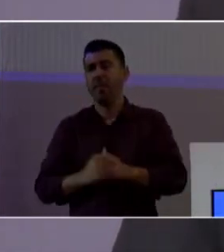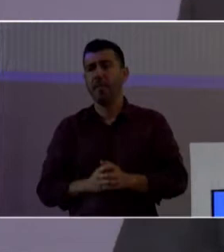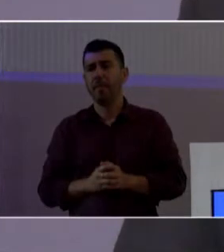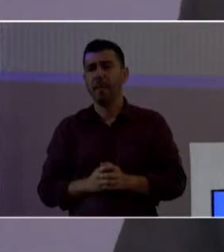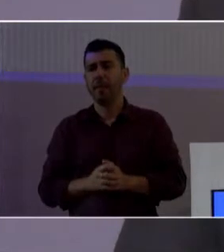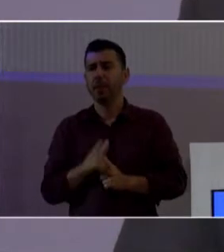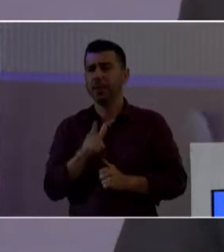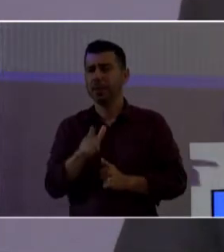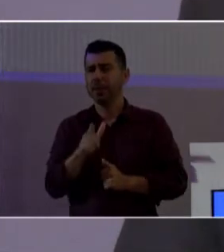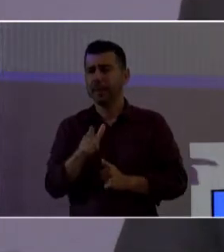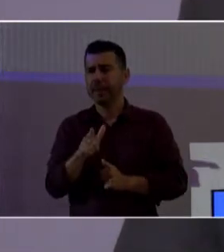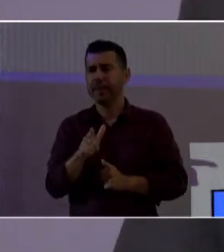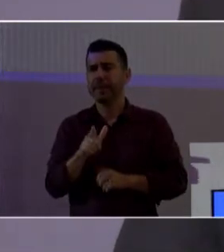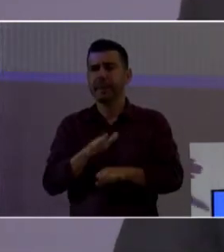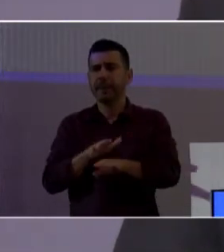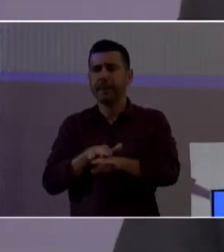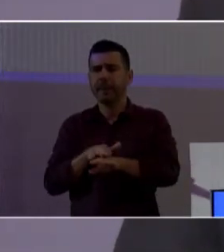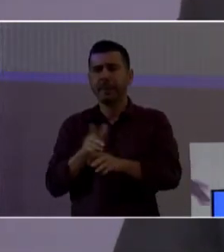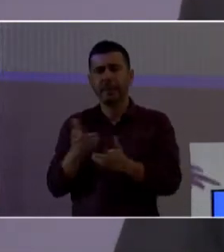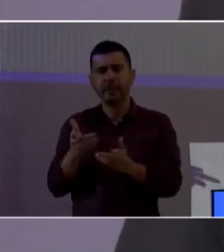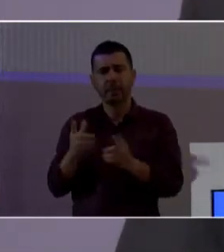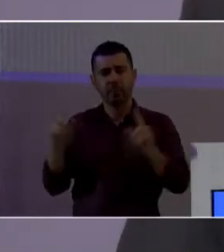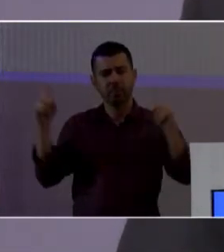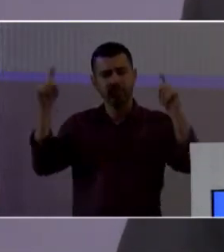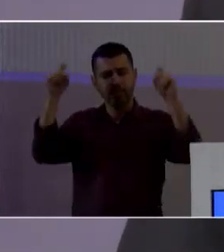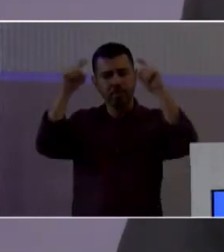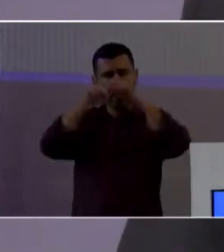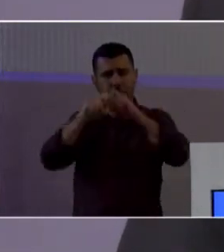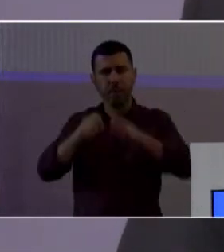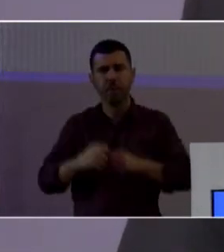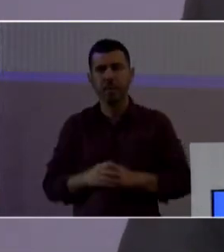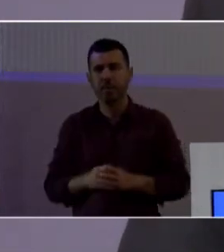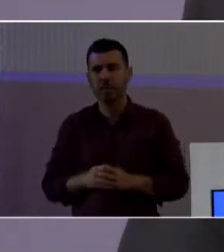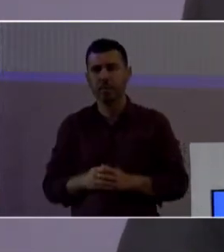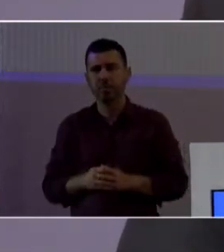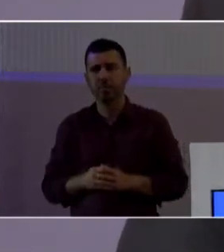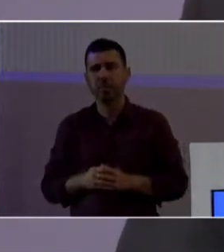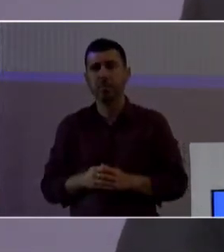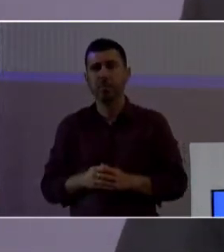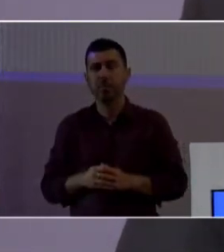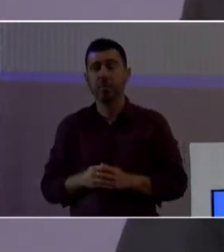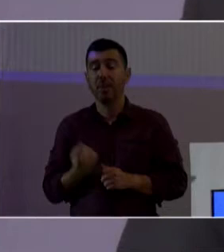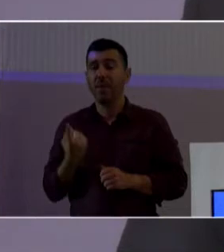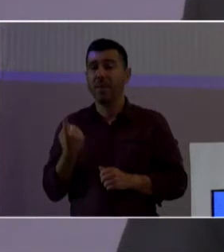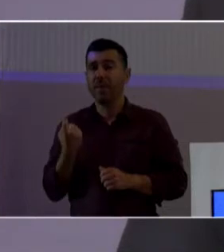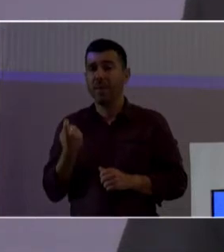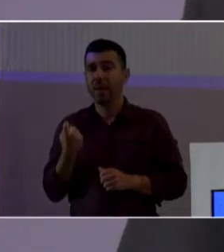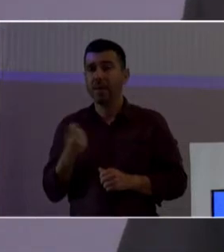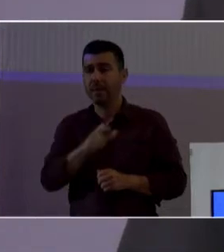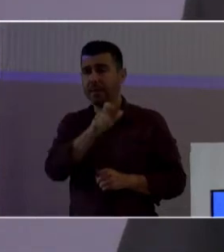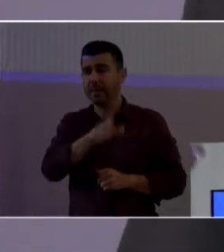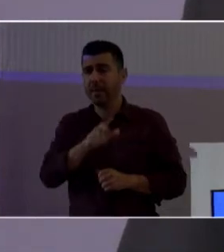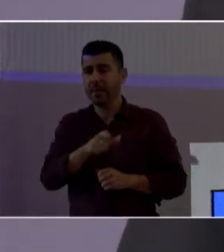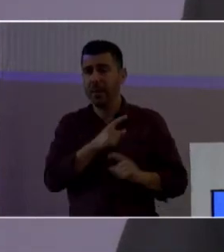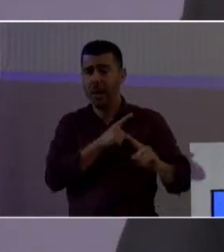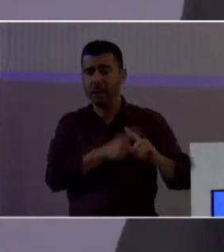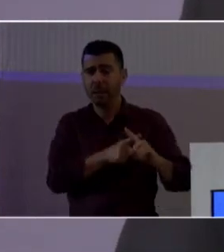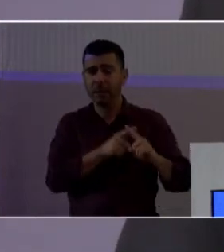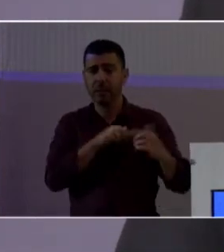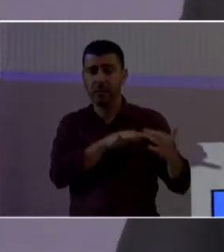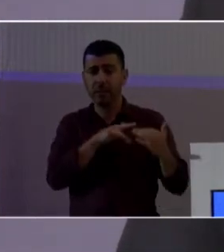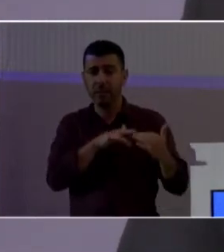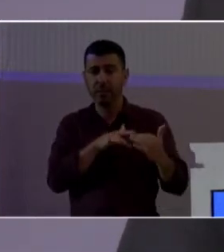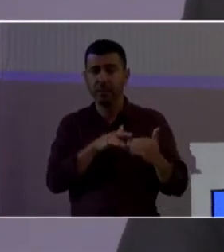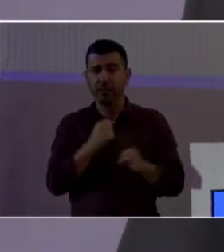una reflexión muy espontánea, pueden faltar excombatientes para trabajar en Colombia, porque